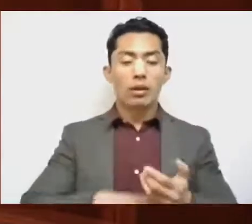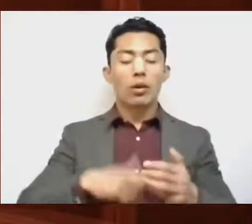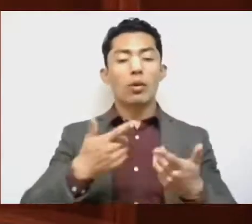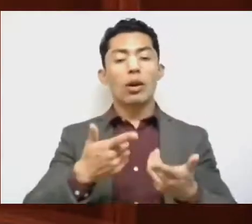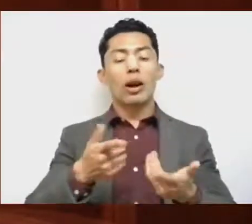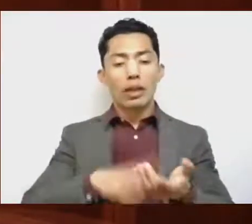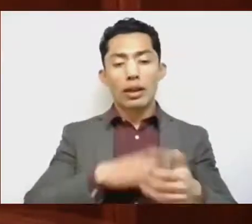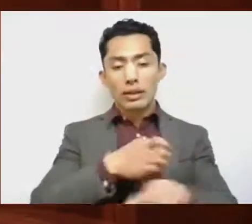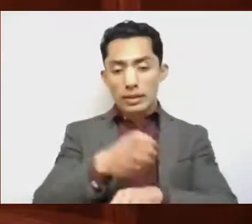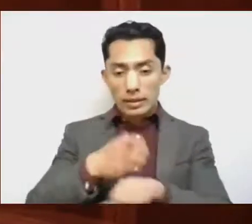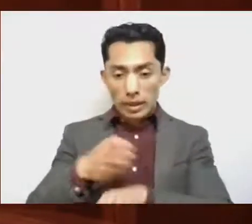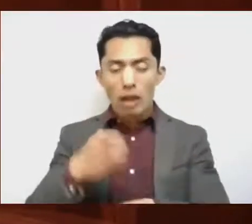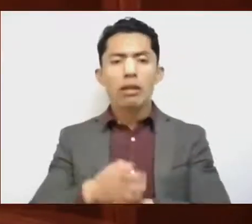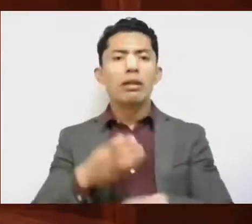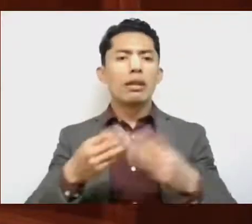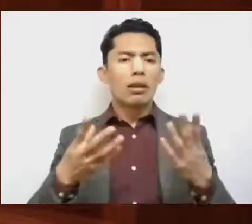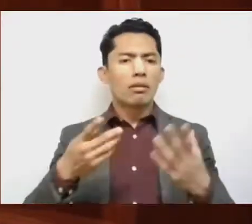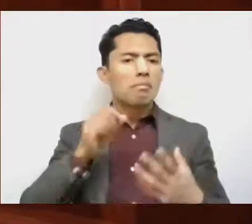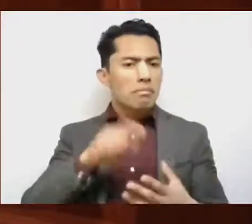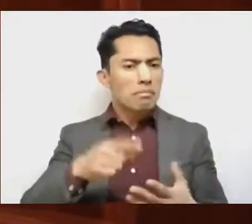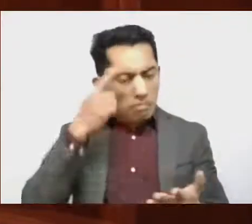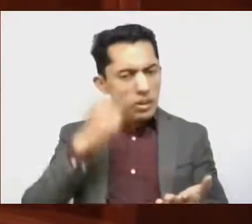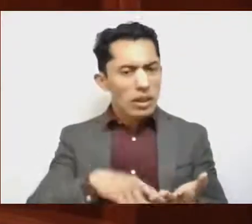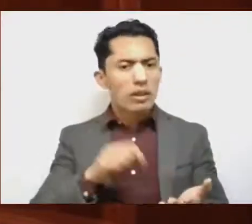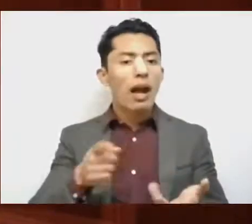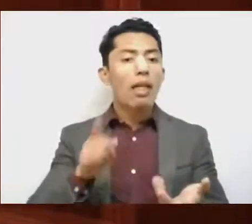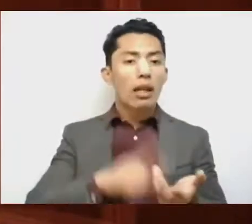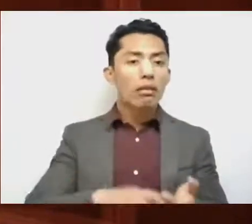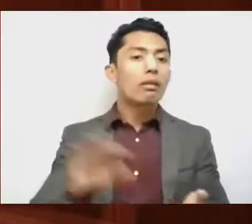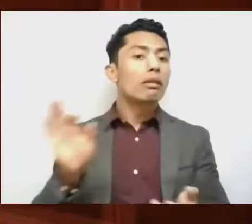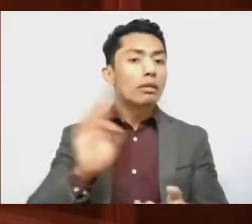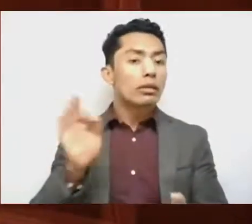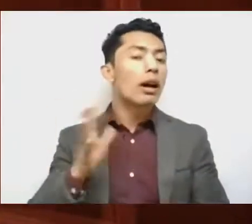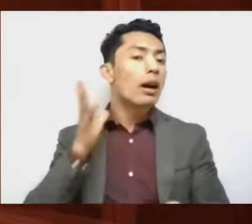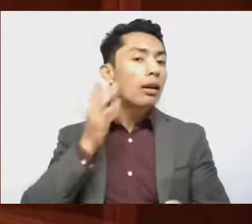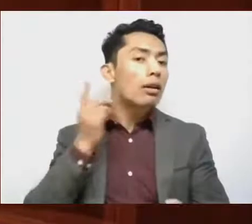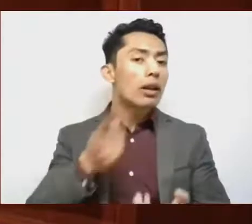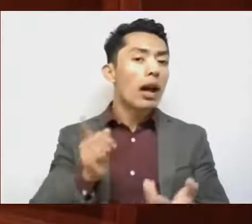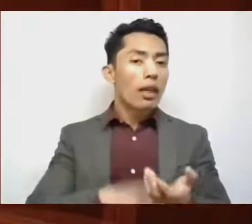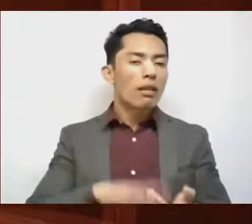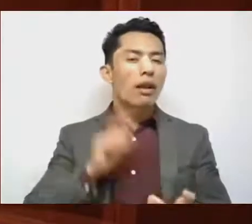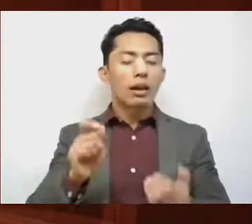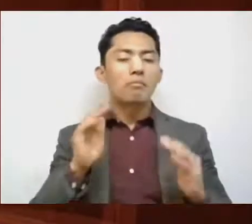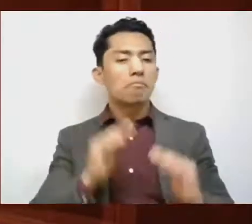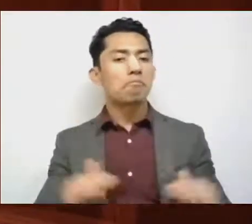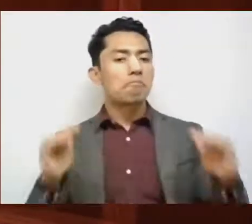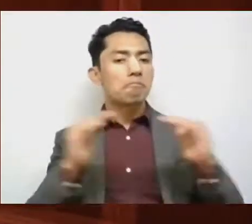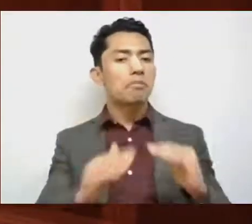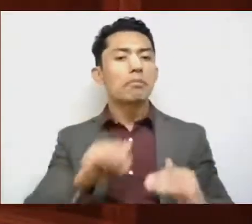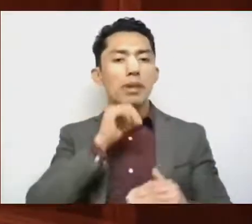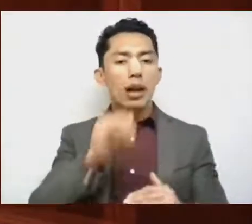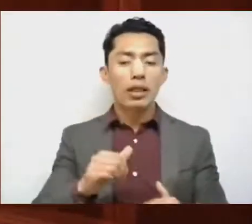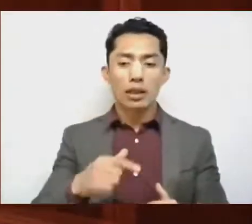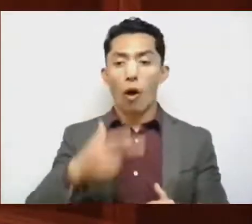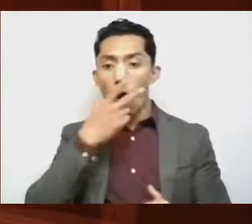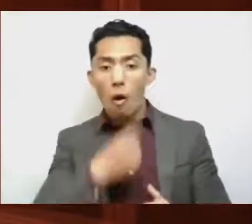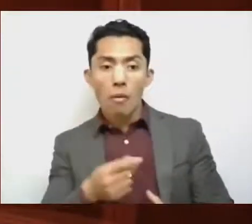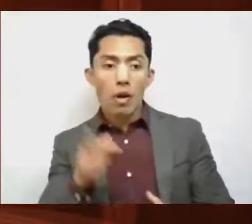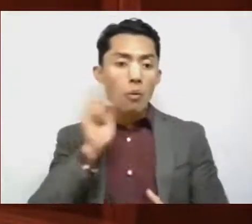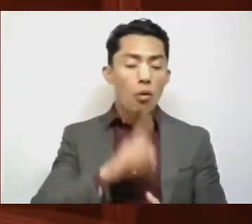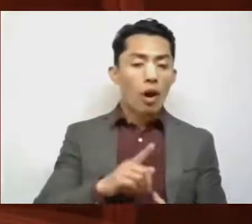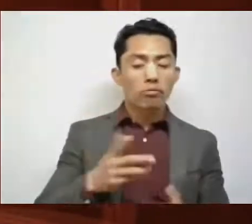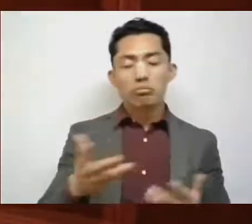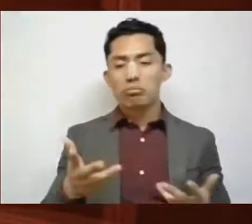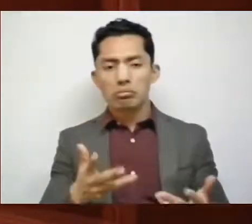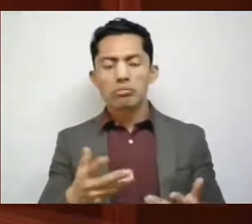y, por qué no decirlo, de este poder legislativo, se respira desigualdad frente al género masculino, el cual se